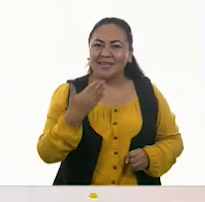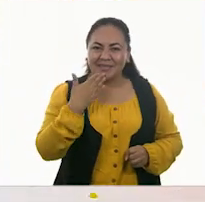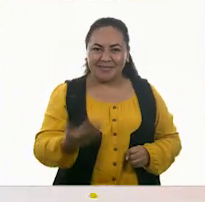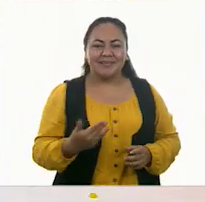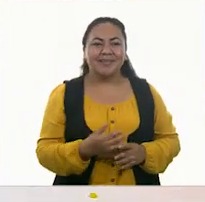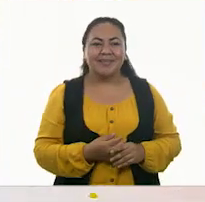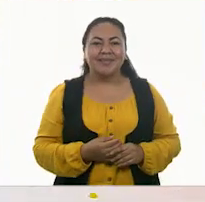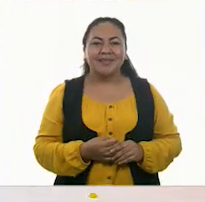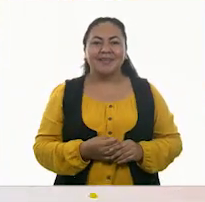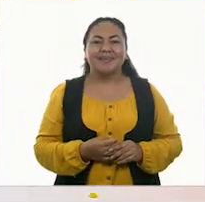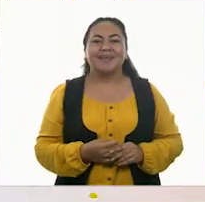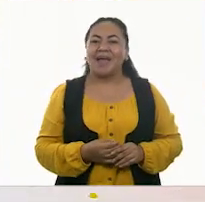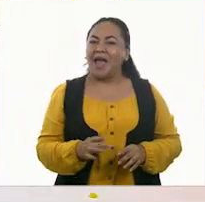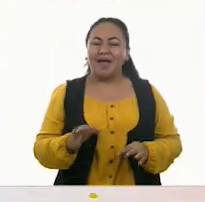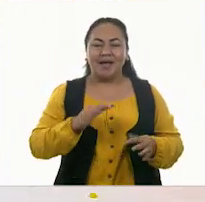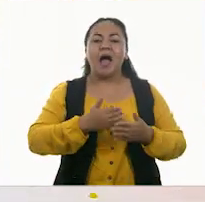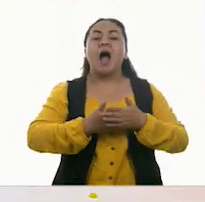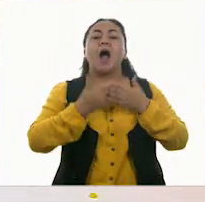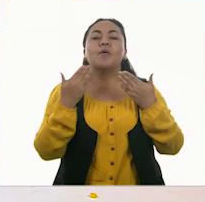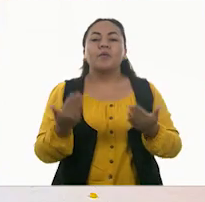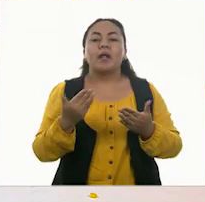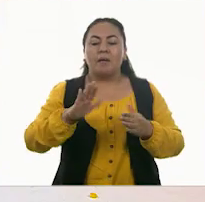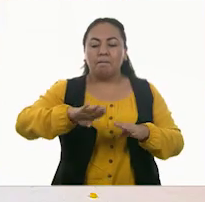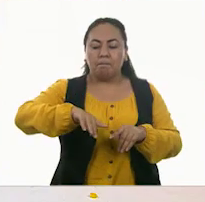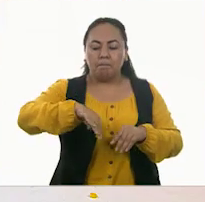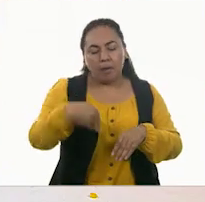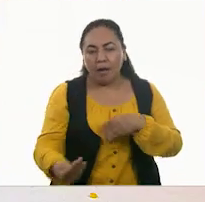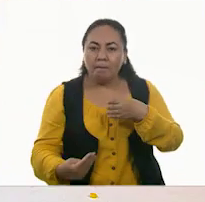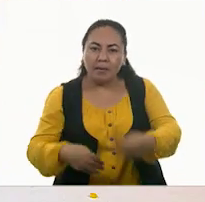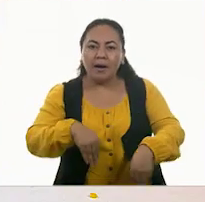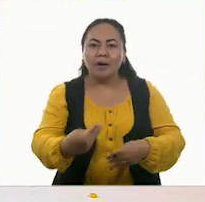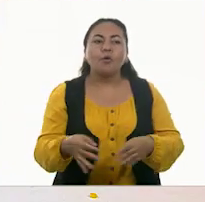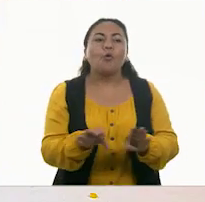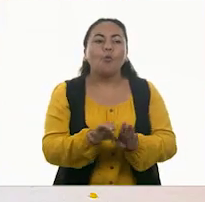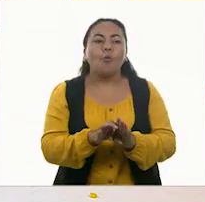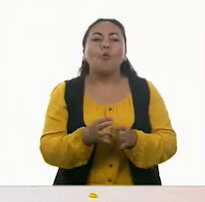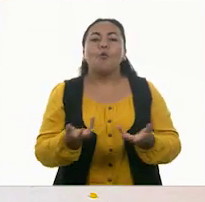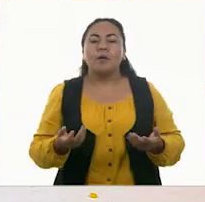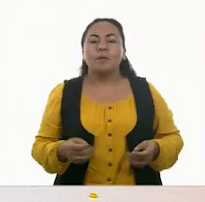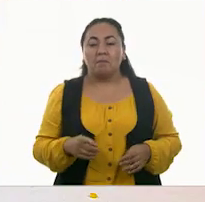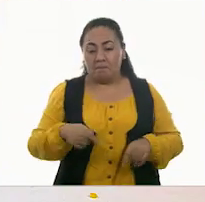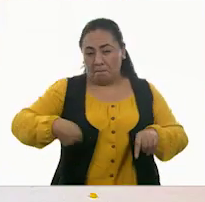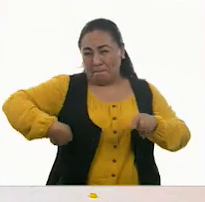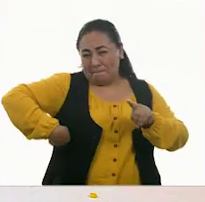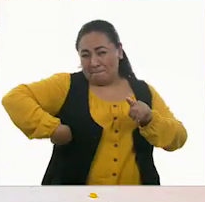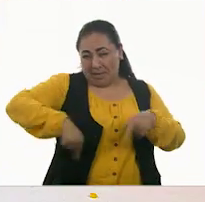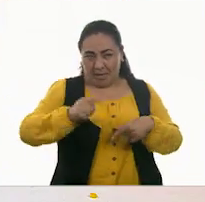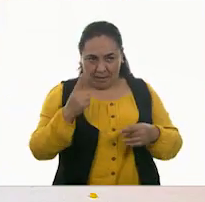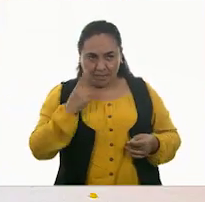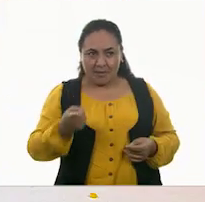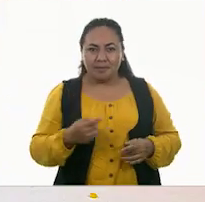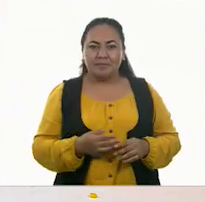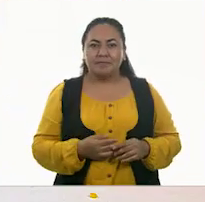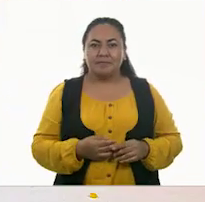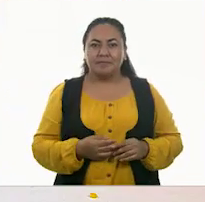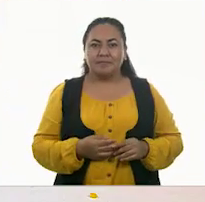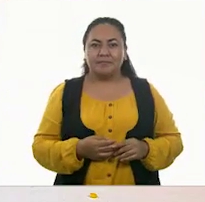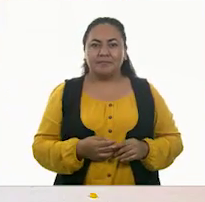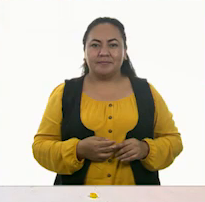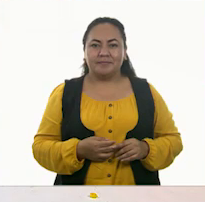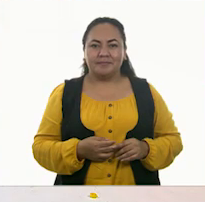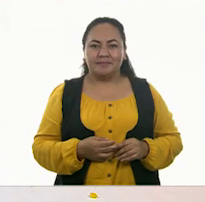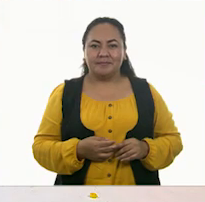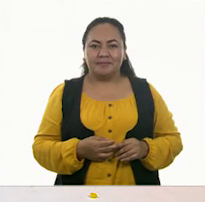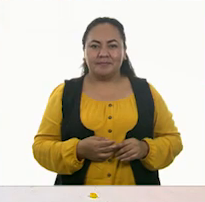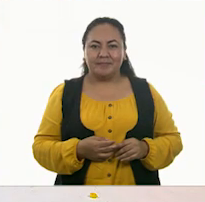venga. Derribar. ¿Cómo derribarías ese pequeño rollito de papel? De un patadón. Venga. Venga, ya en casita, suavecito,